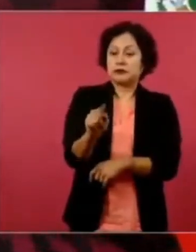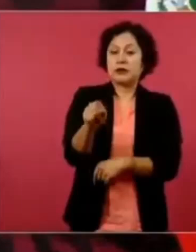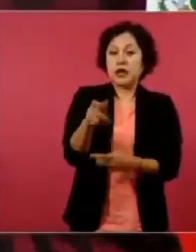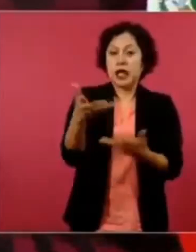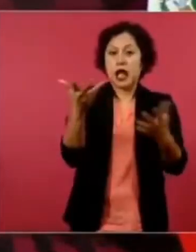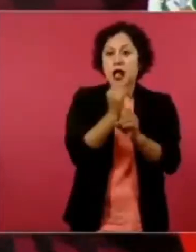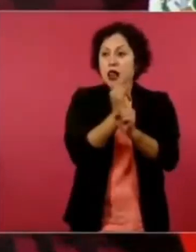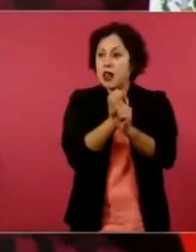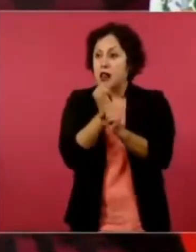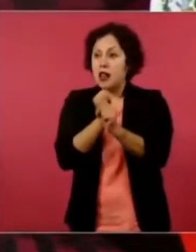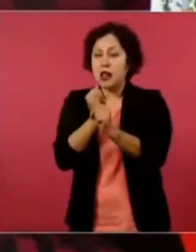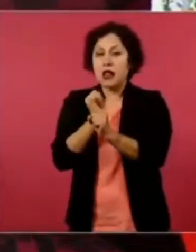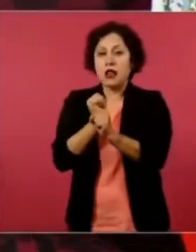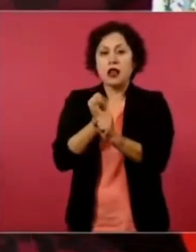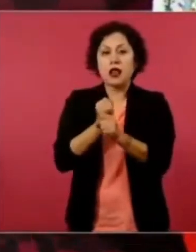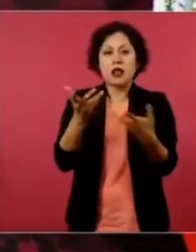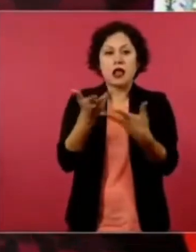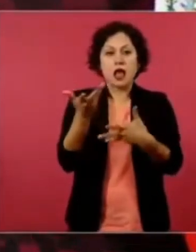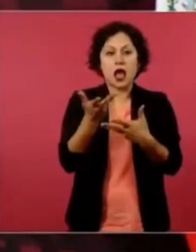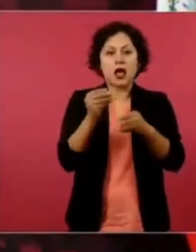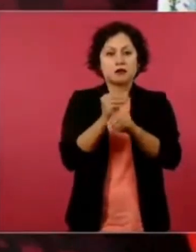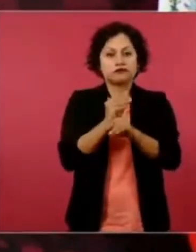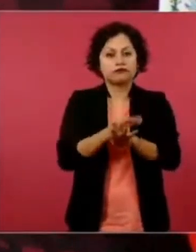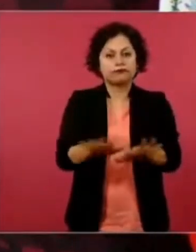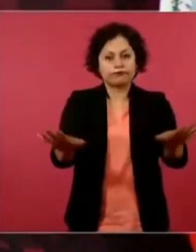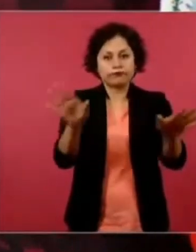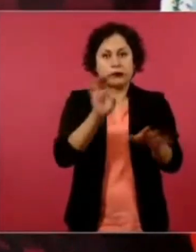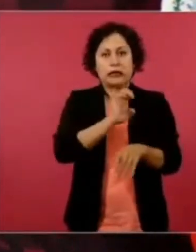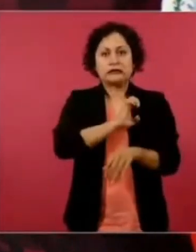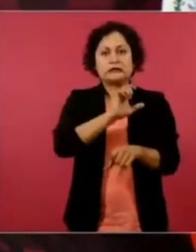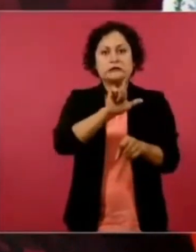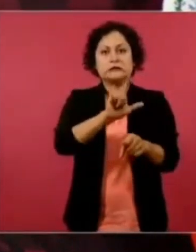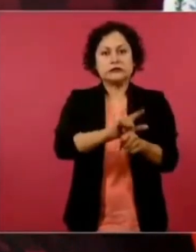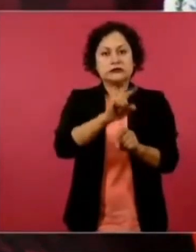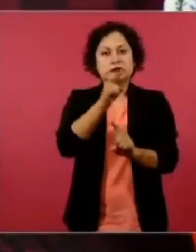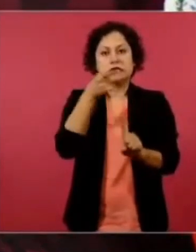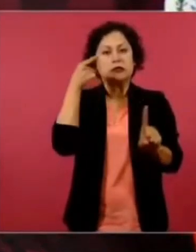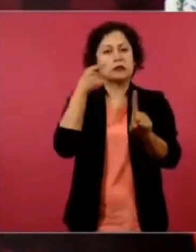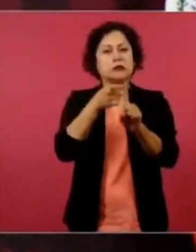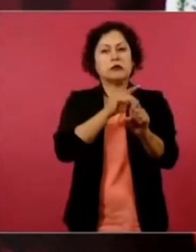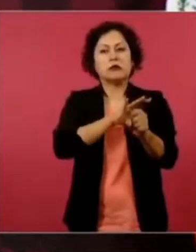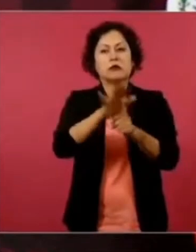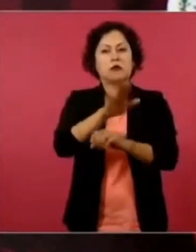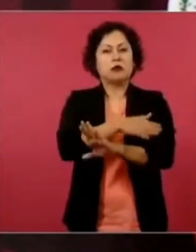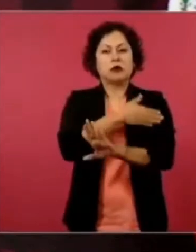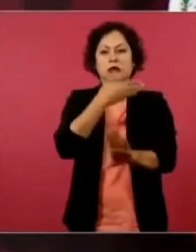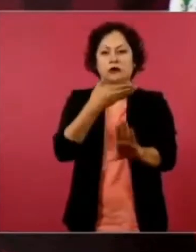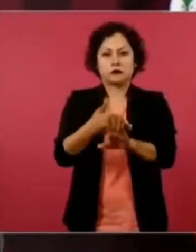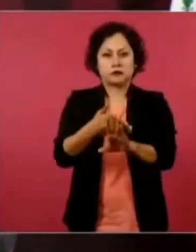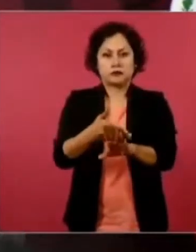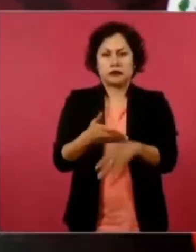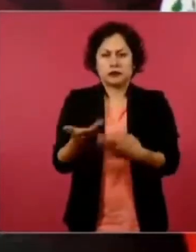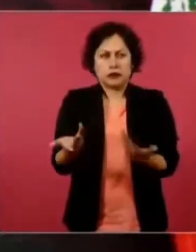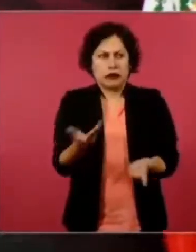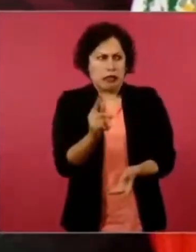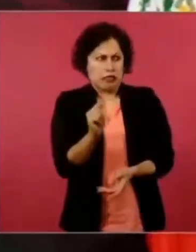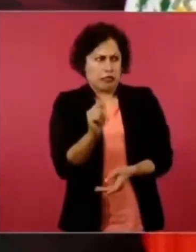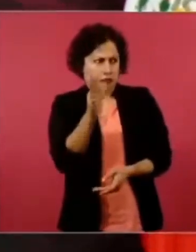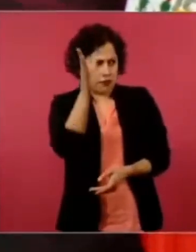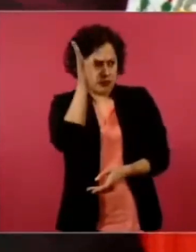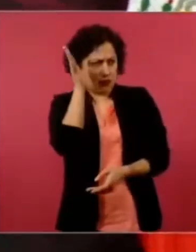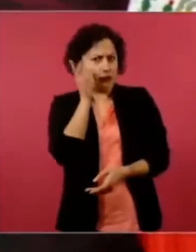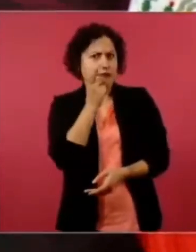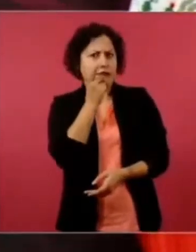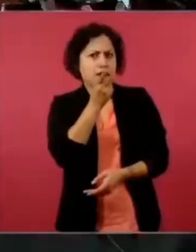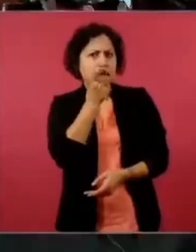¿no?, especiales, pagados, golpear, sí, en contra de TV Azteca, dígalo, y miren, dígalo. ¿Por